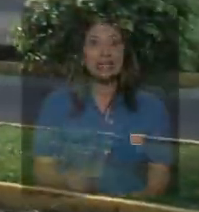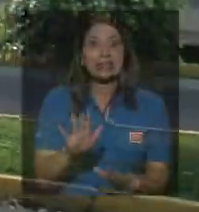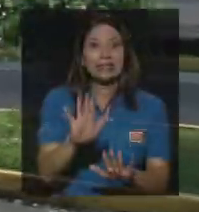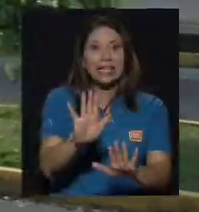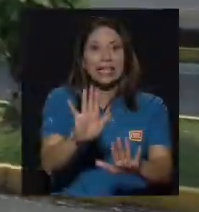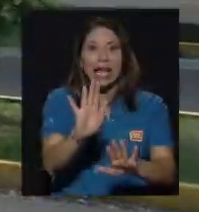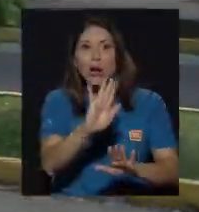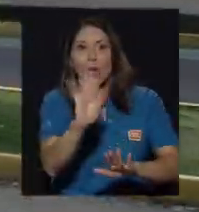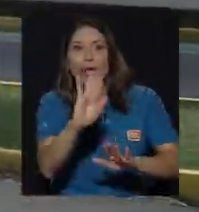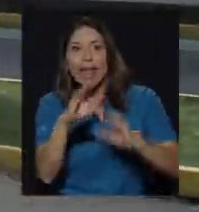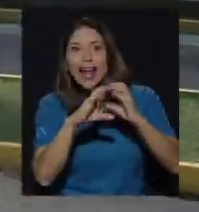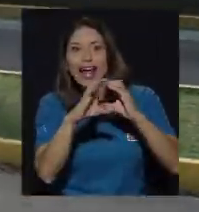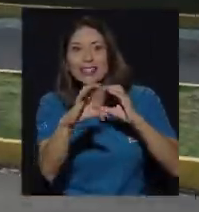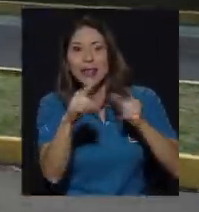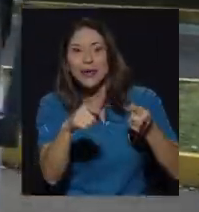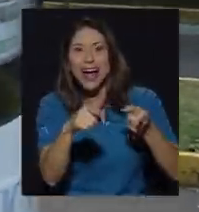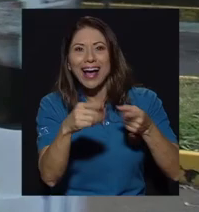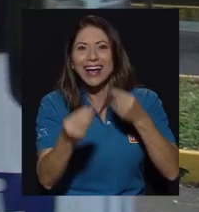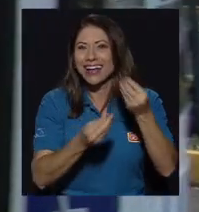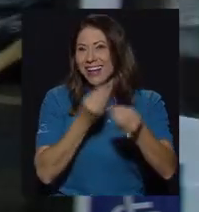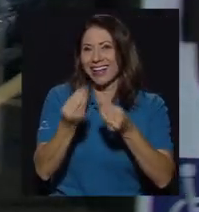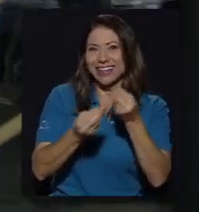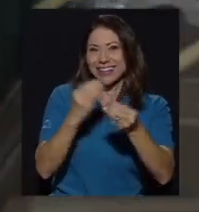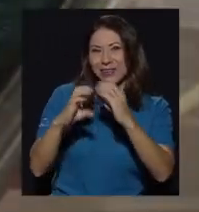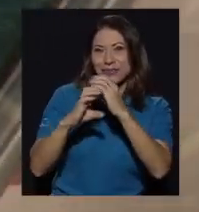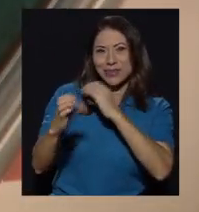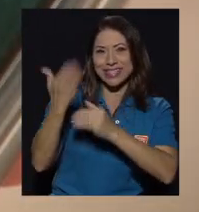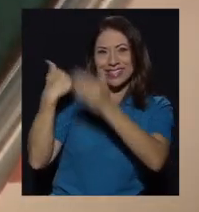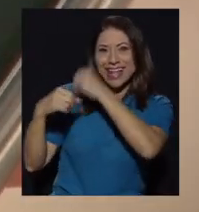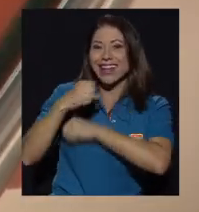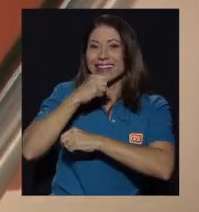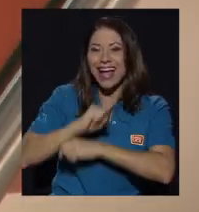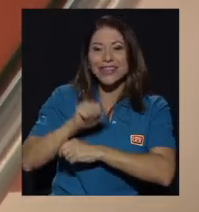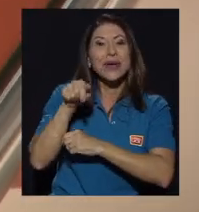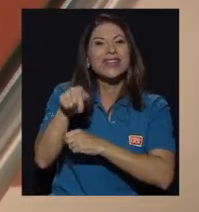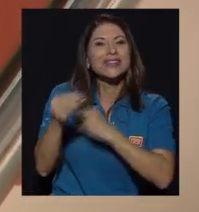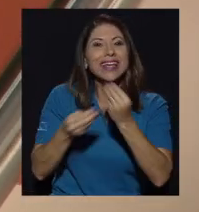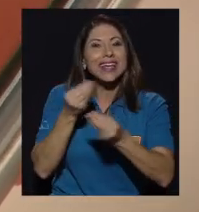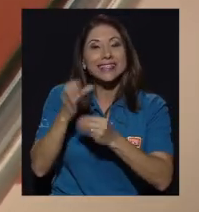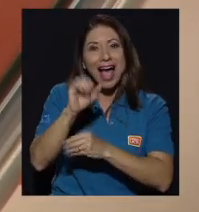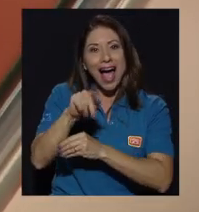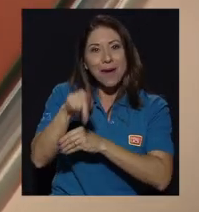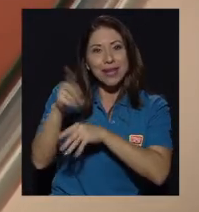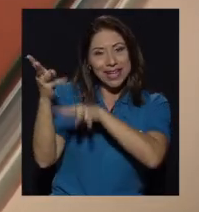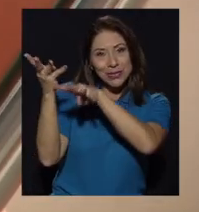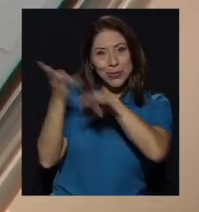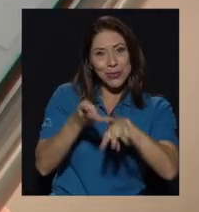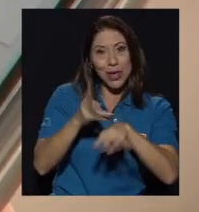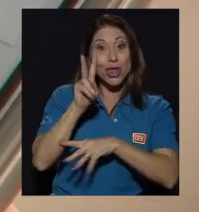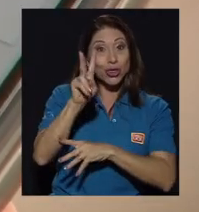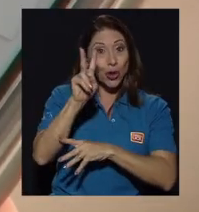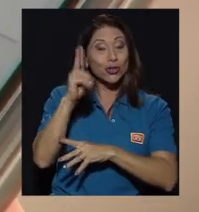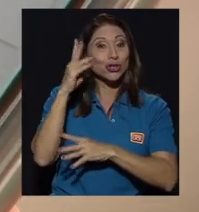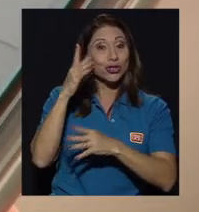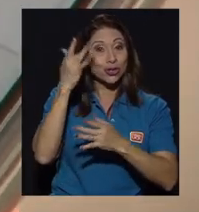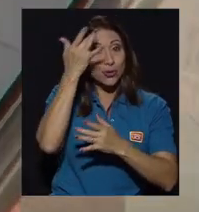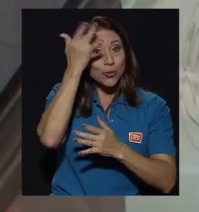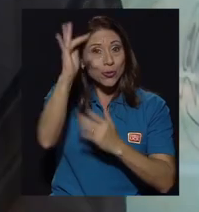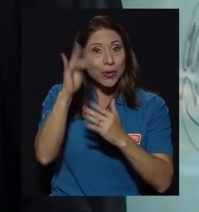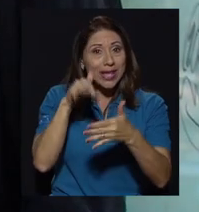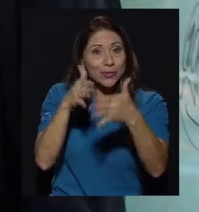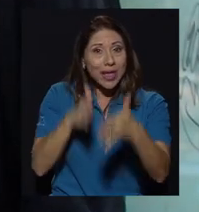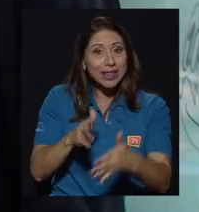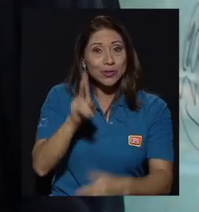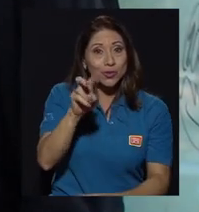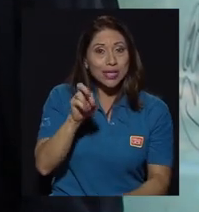que no lo deje la cazadura. No le hablamos de los buses de antaño, sino de la aplicación diseñada por dos ingeniosos estudiantes de la UCR,